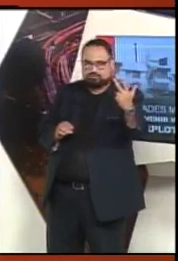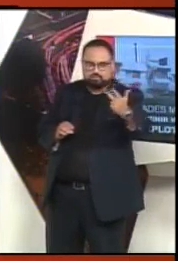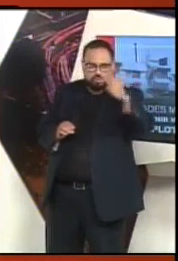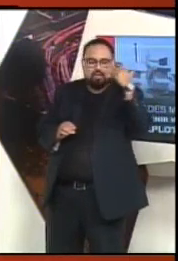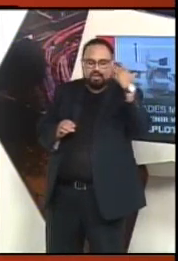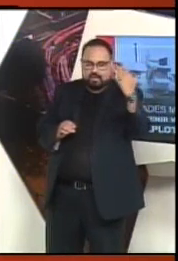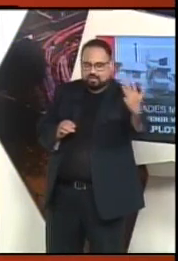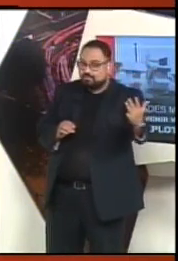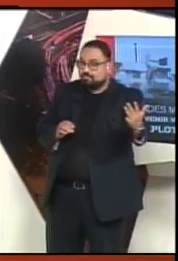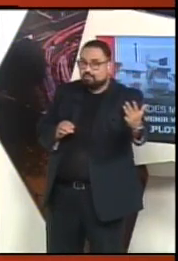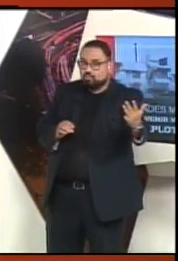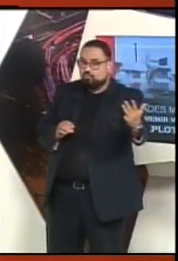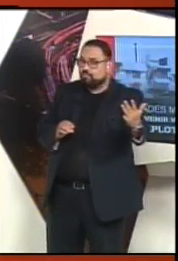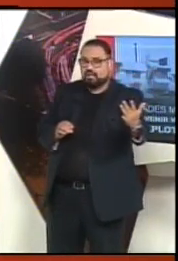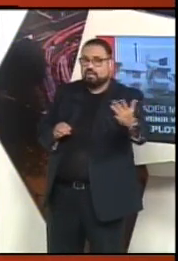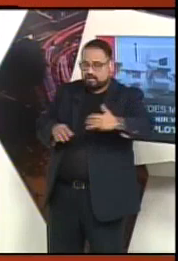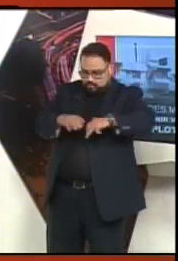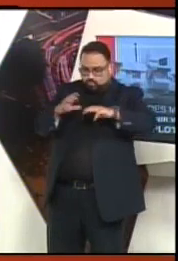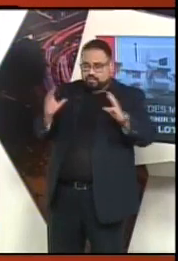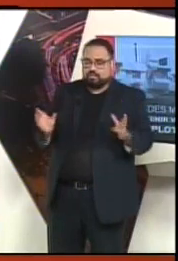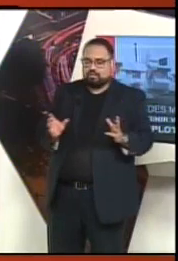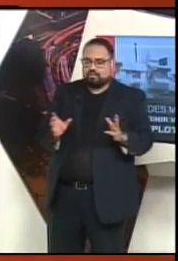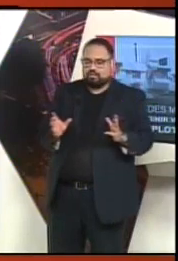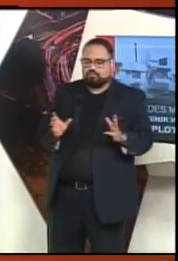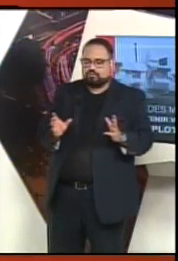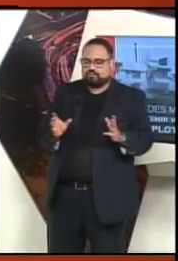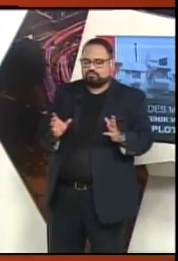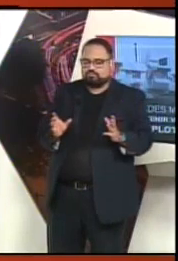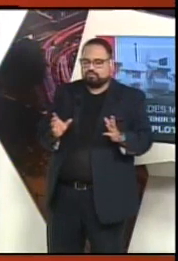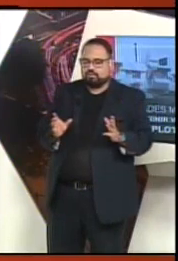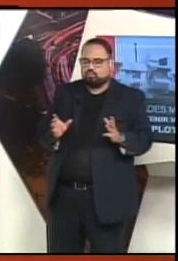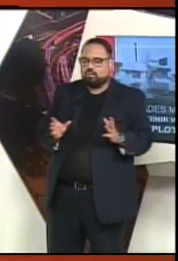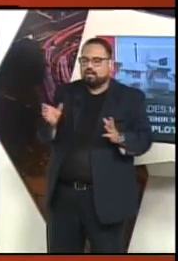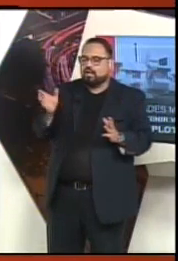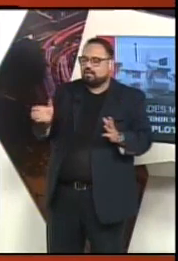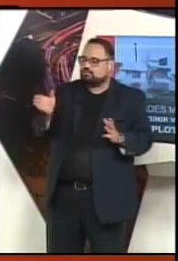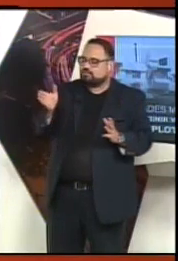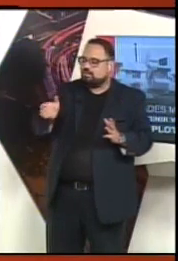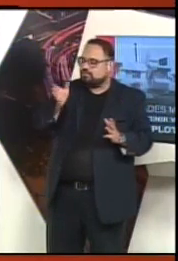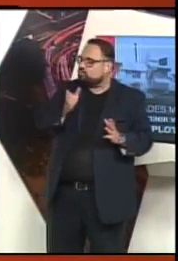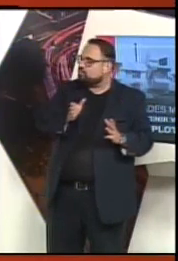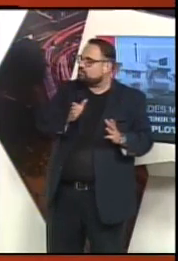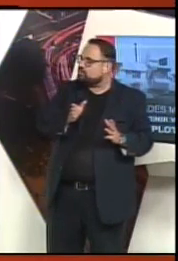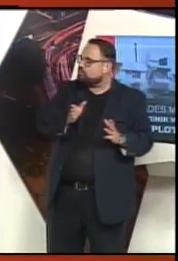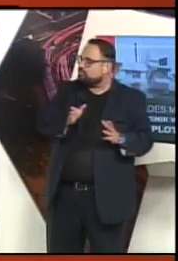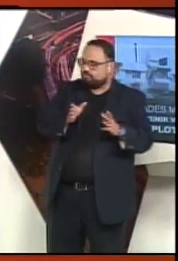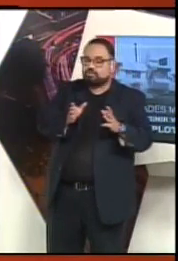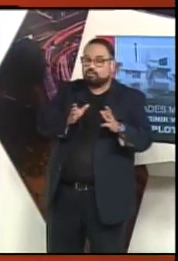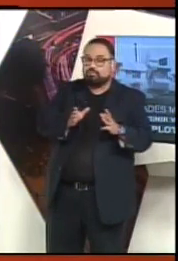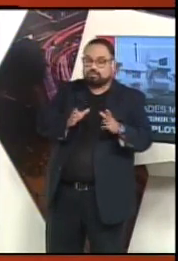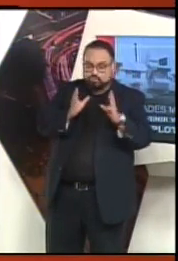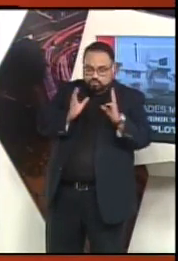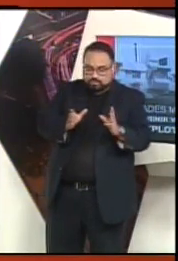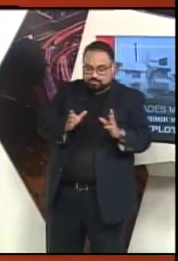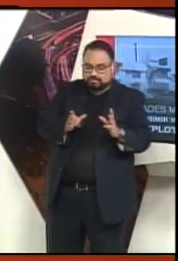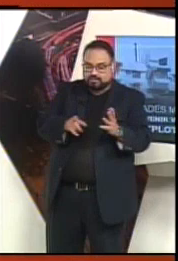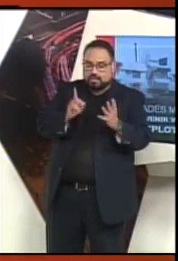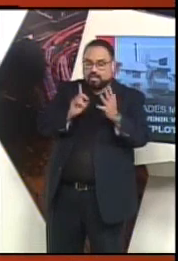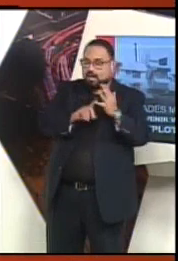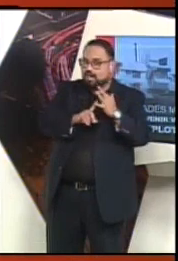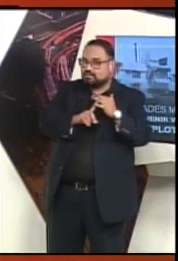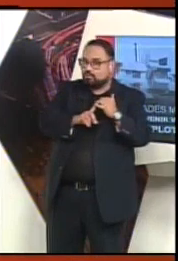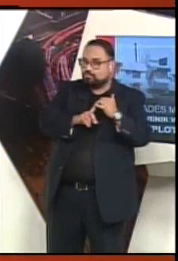otra situación y la servidumbre es cualquier otra situación en la cual esta esclavitud del siglo siglo 21 se